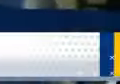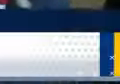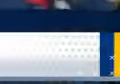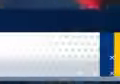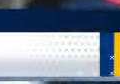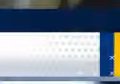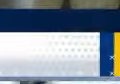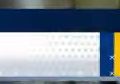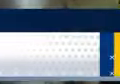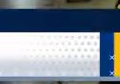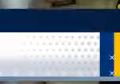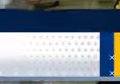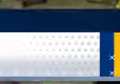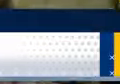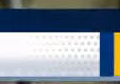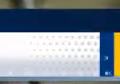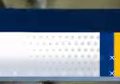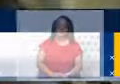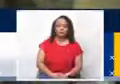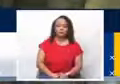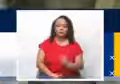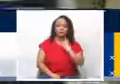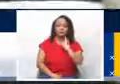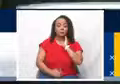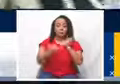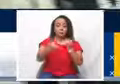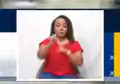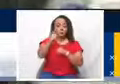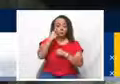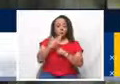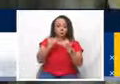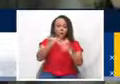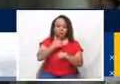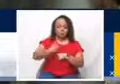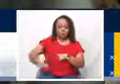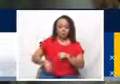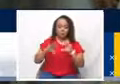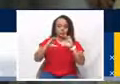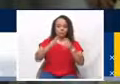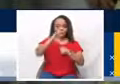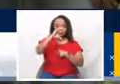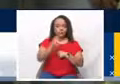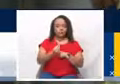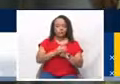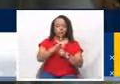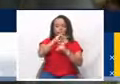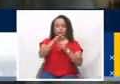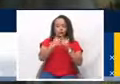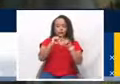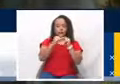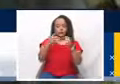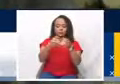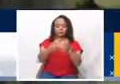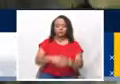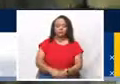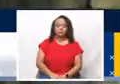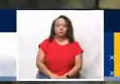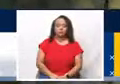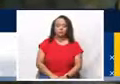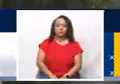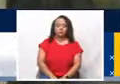Bueno, ahora sí creo, José, está llegando, creo que el presidente del Comité Paralímpico y toda la delegación.